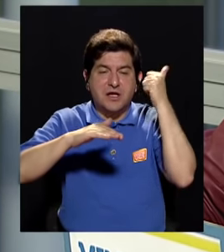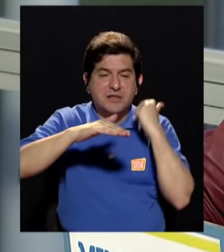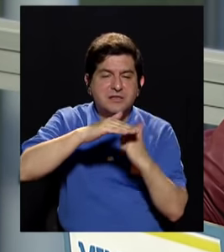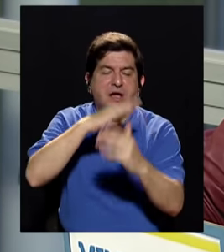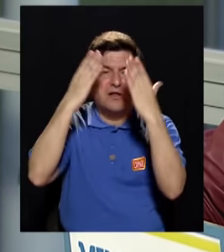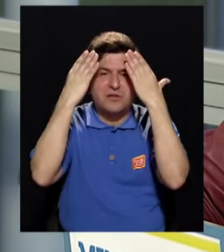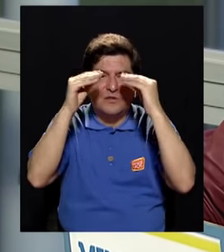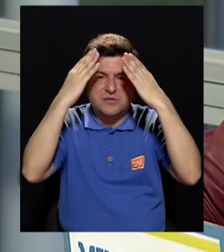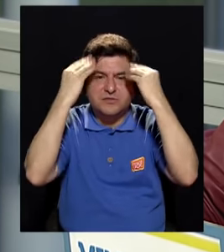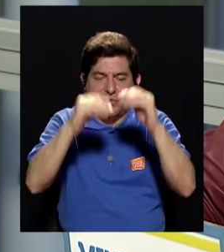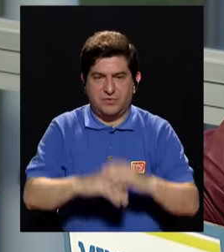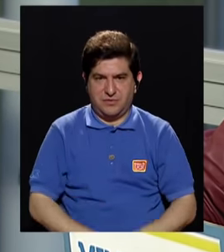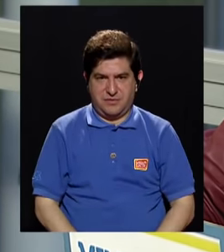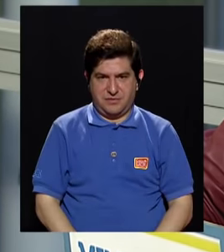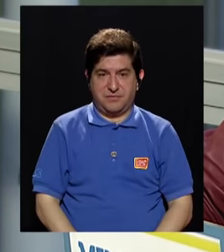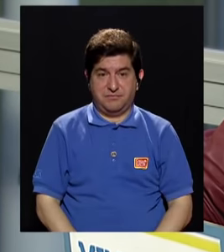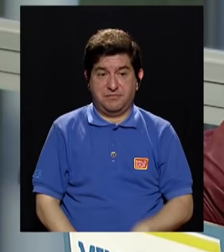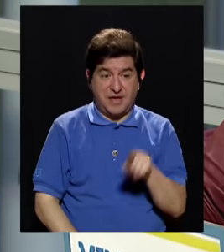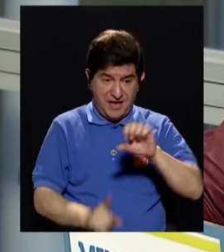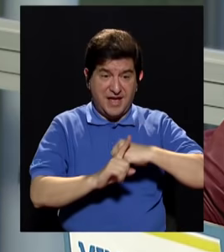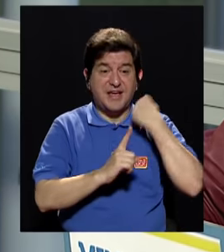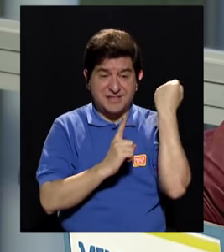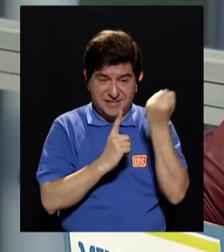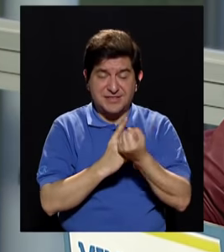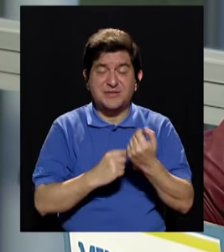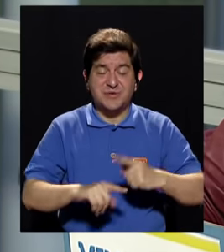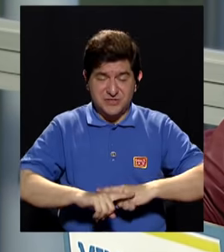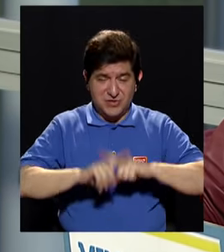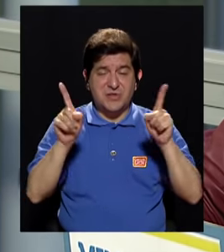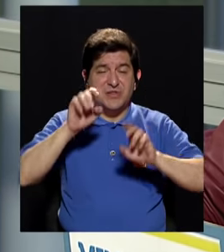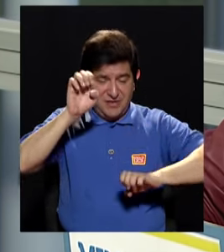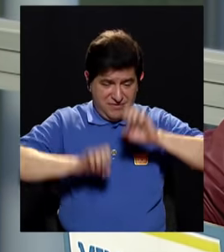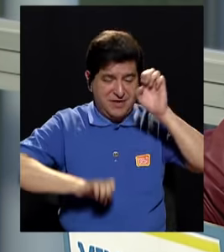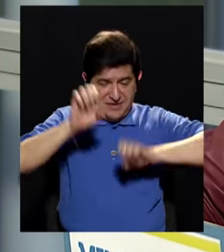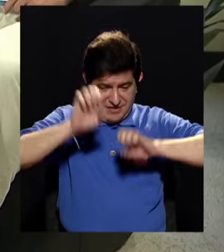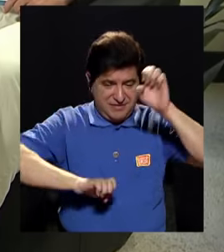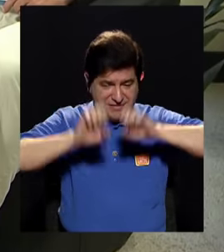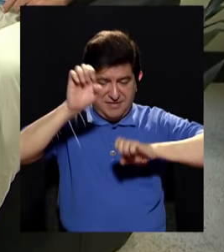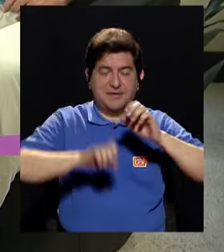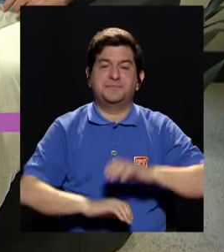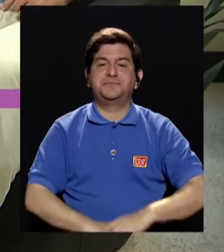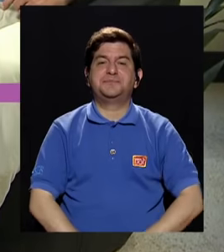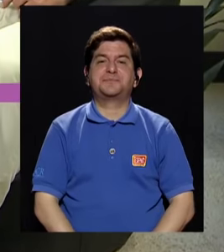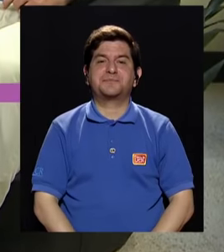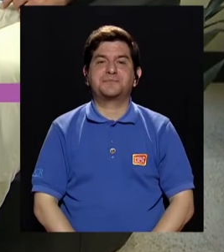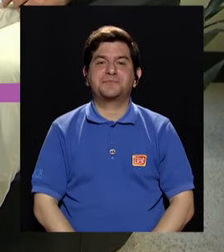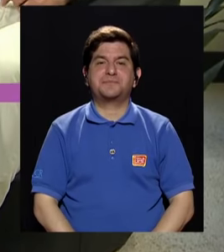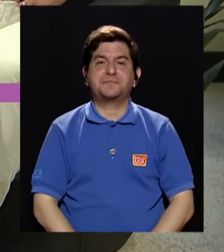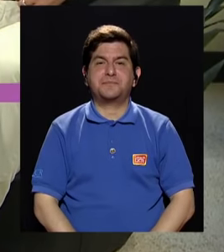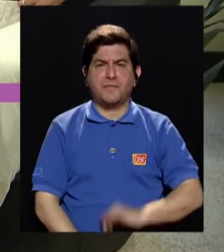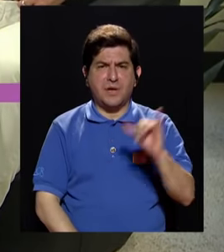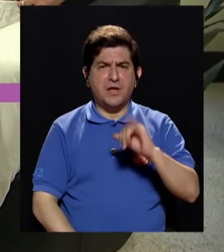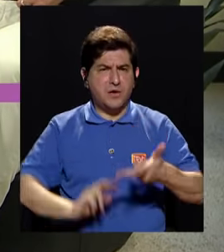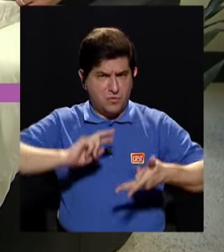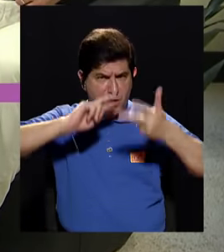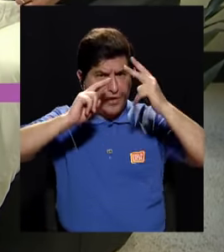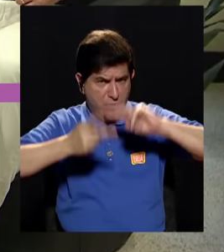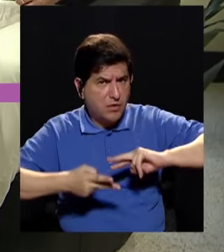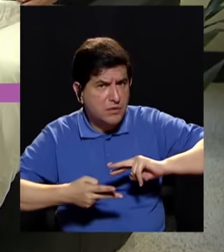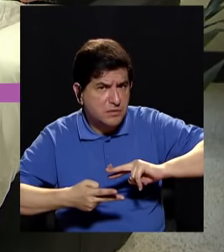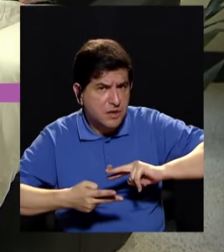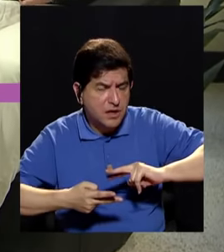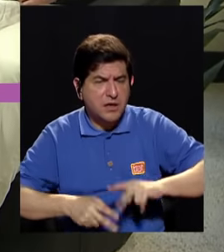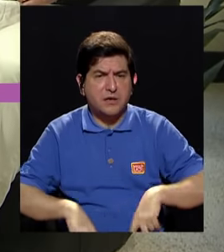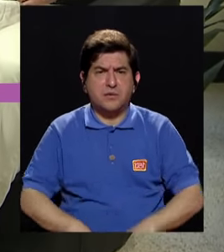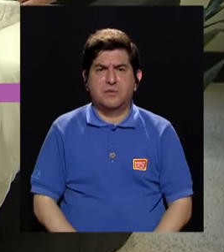ocultar información entonces Esas cosas son cosas que son diferentes en la valoración correcto y también pasa lo contrario que más